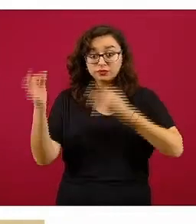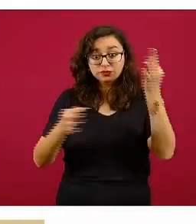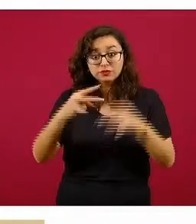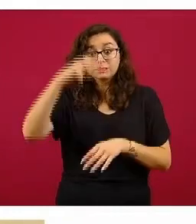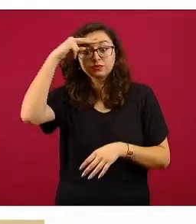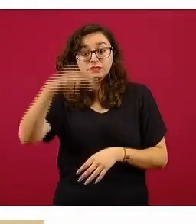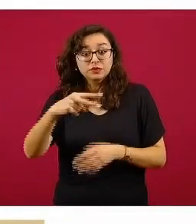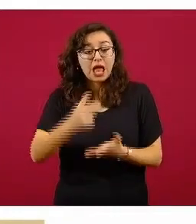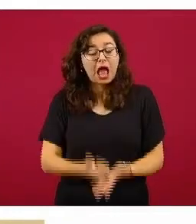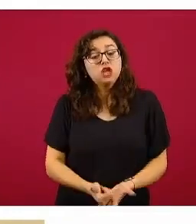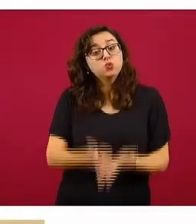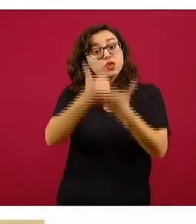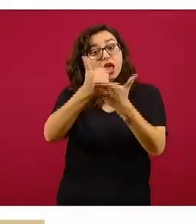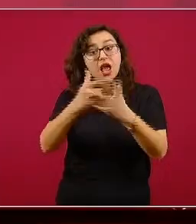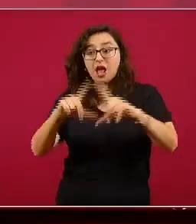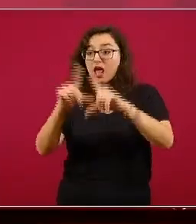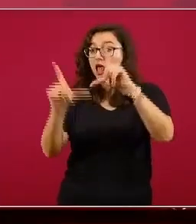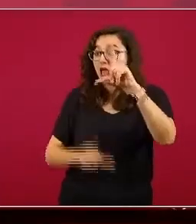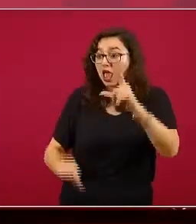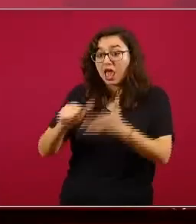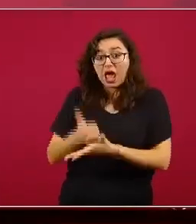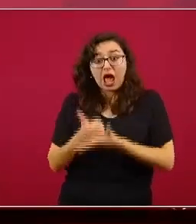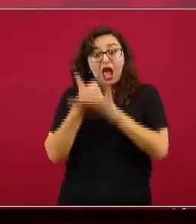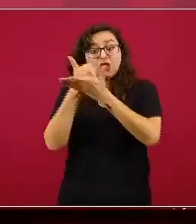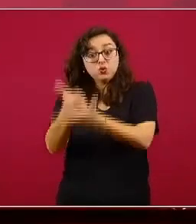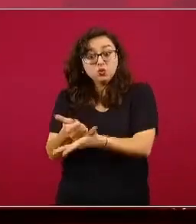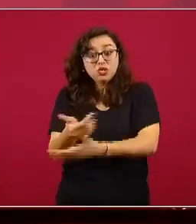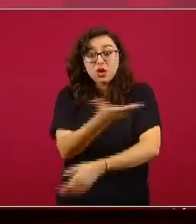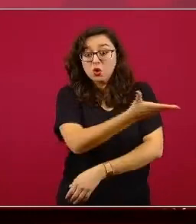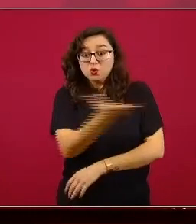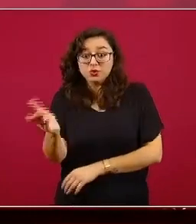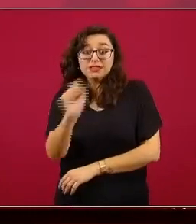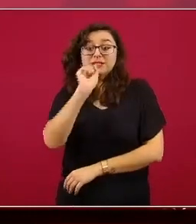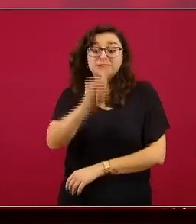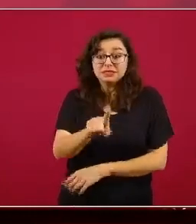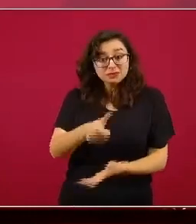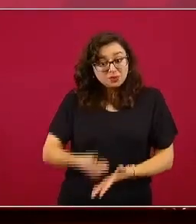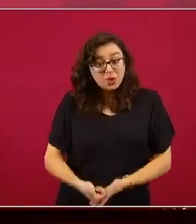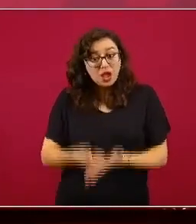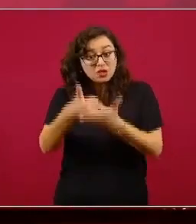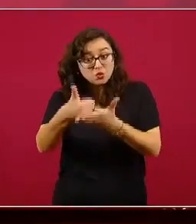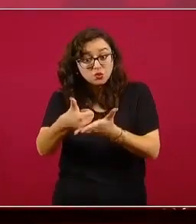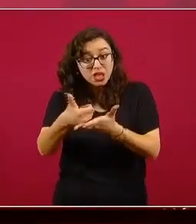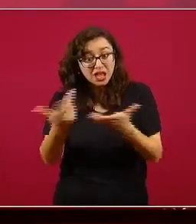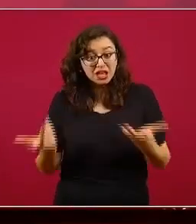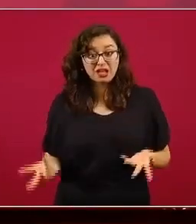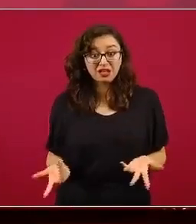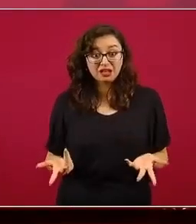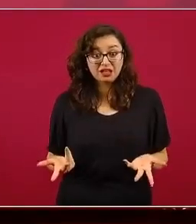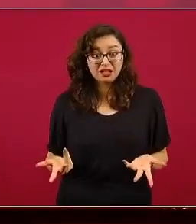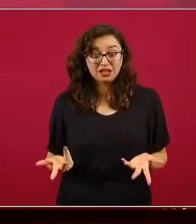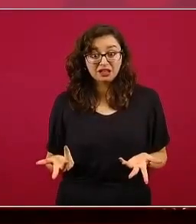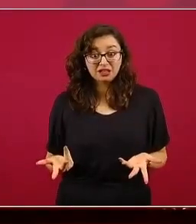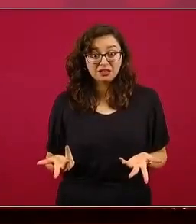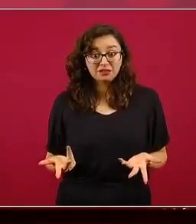ayuden a su país, ayuden a su pueblo, ayúdense a ustedes mismos y mismas, ayúdense.